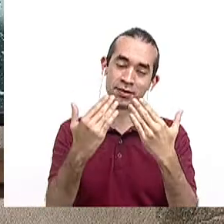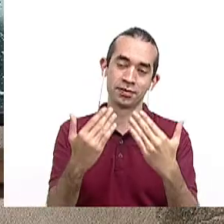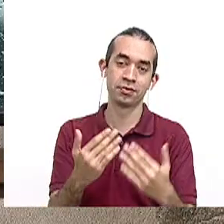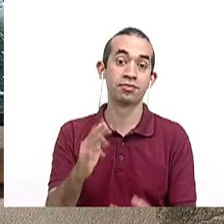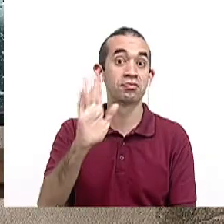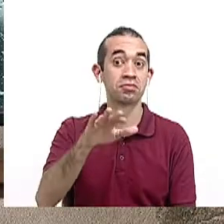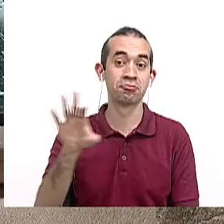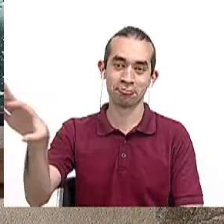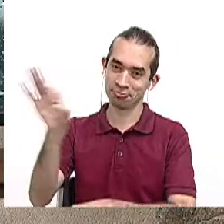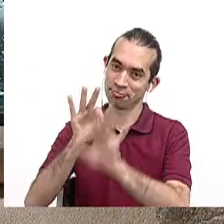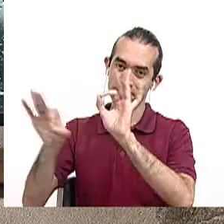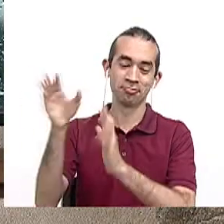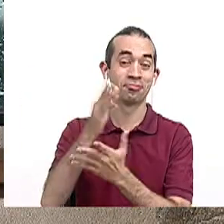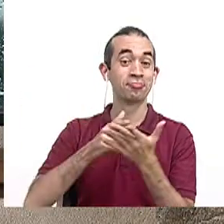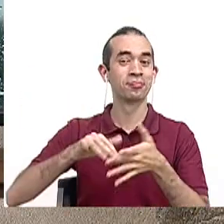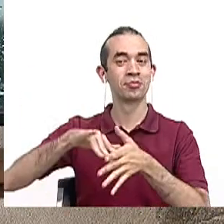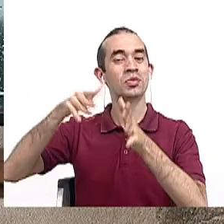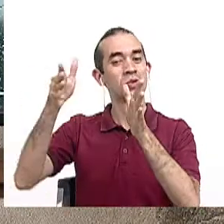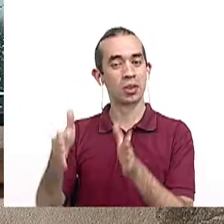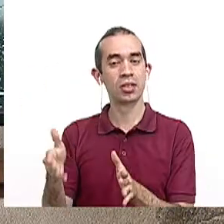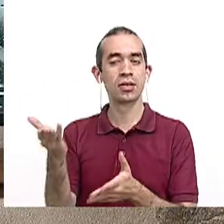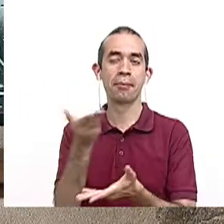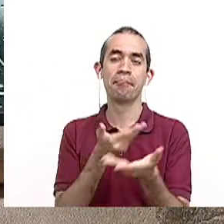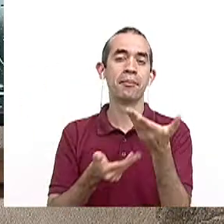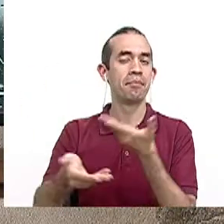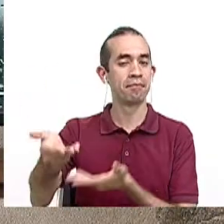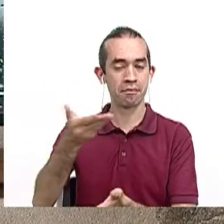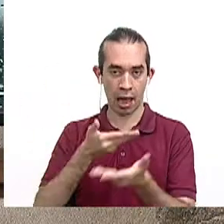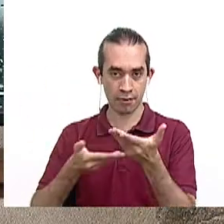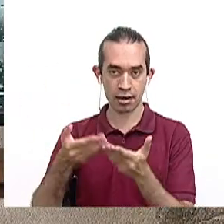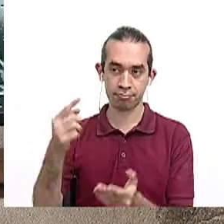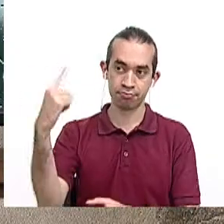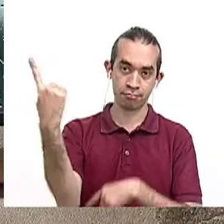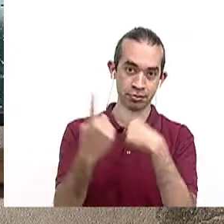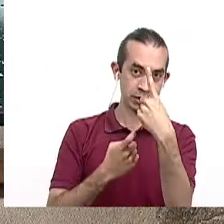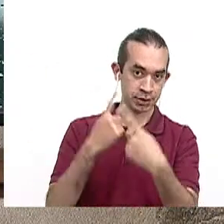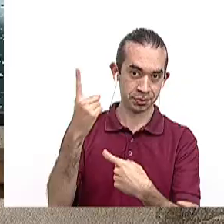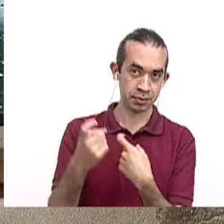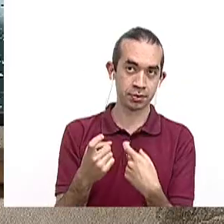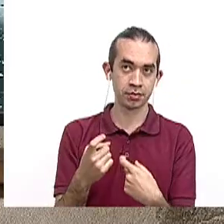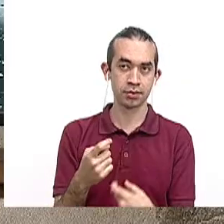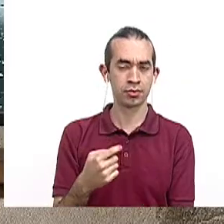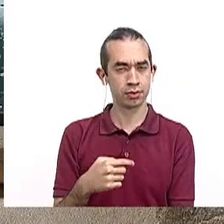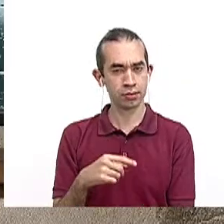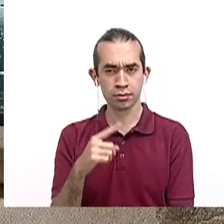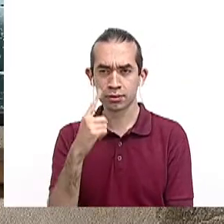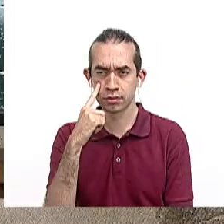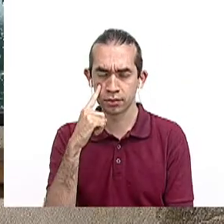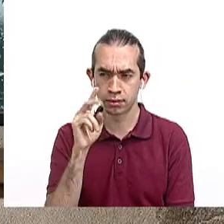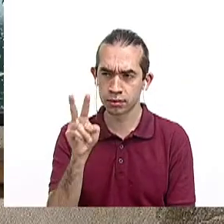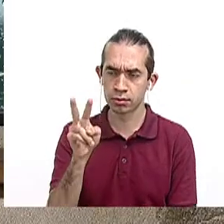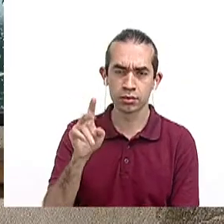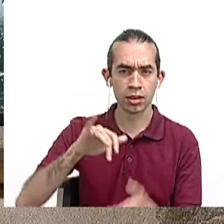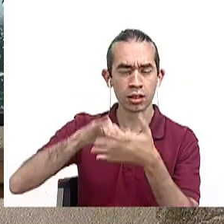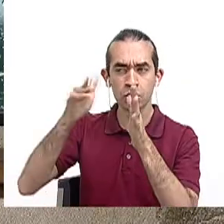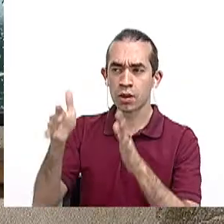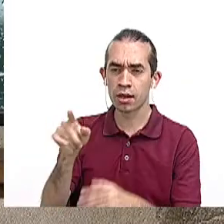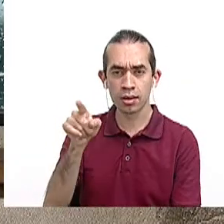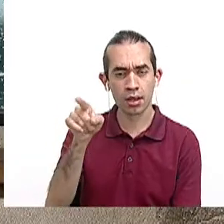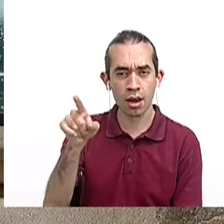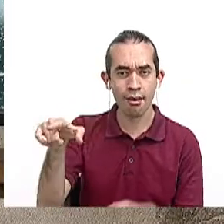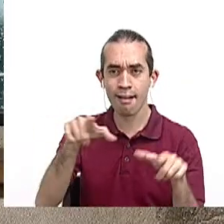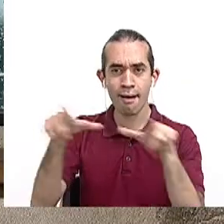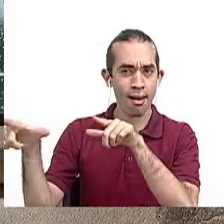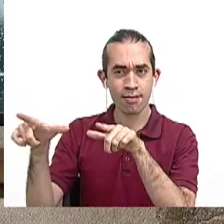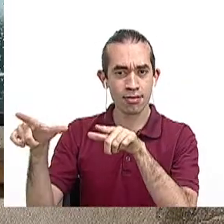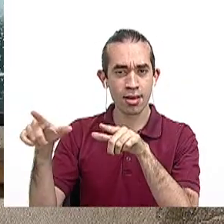tener algunos estudiantes que amablemente nos han enviado sus preguntas. Por ahí veo una estudiante que está